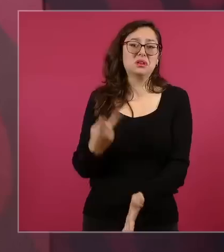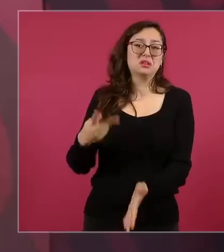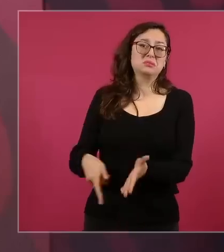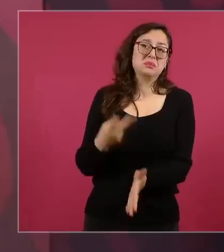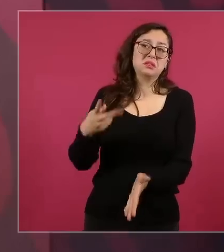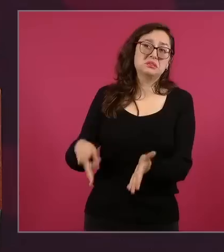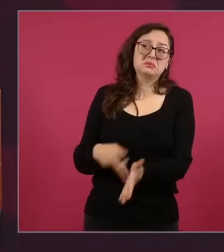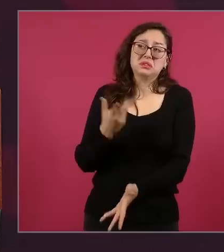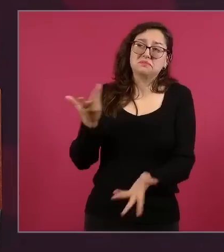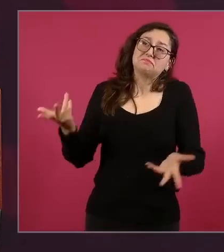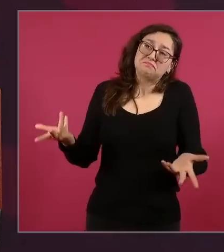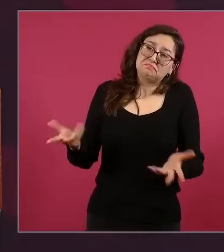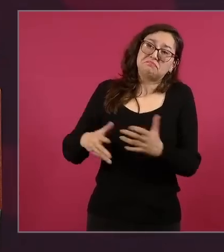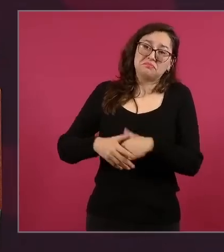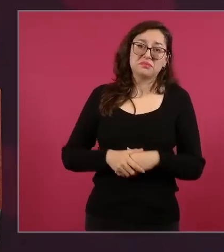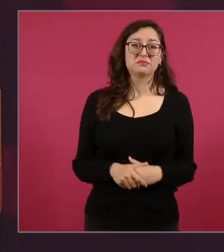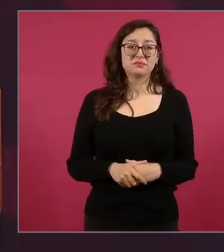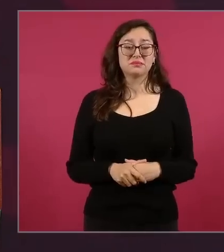Solo por